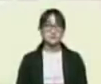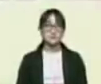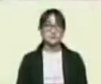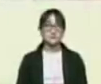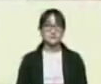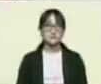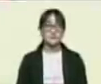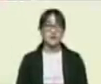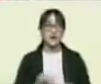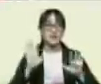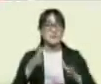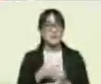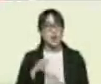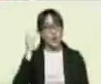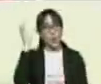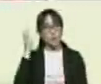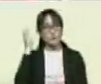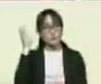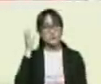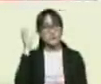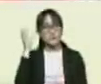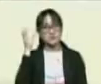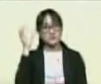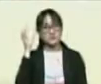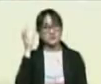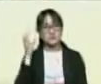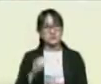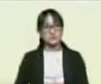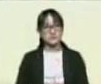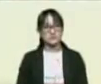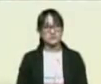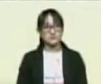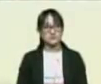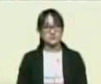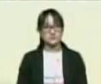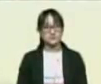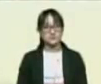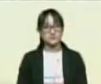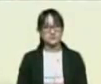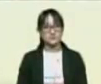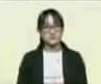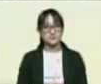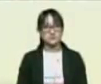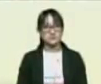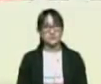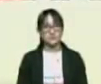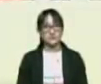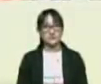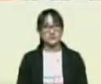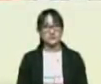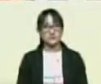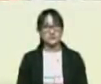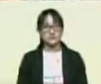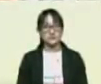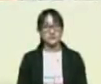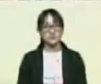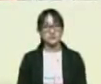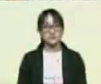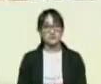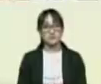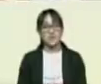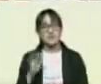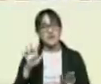¡10 millones de conciencia! ¡10 millones de voluntades! ¡10